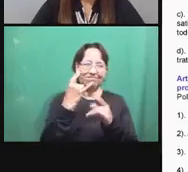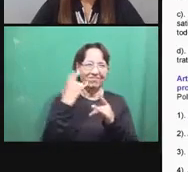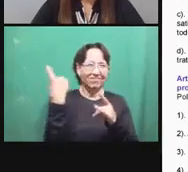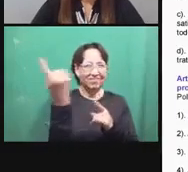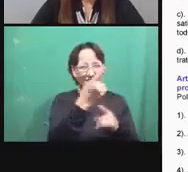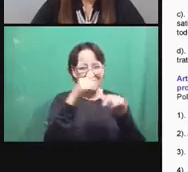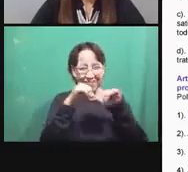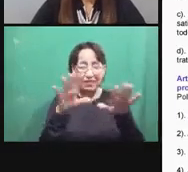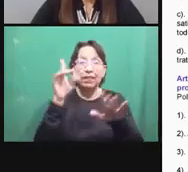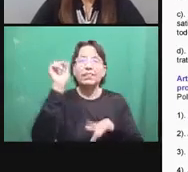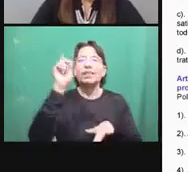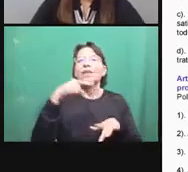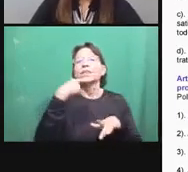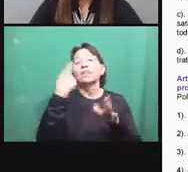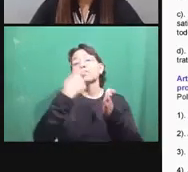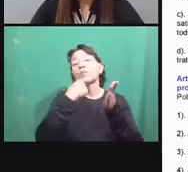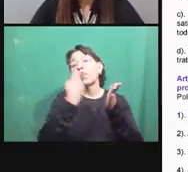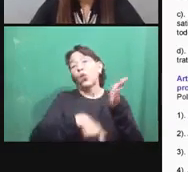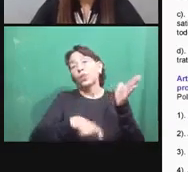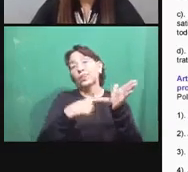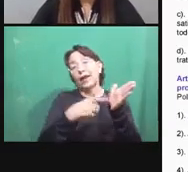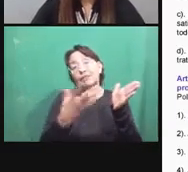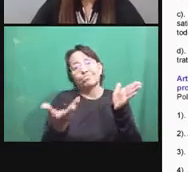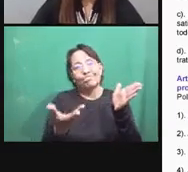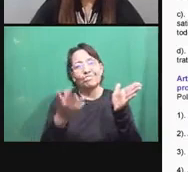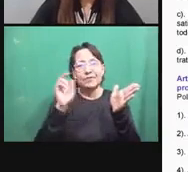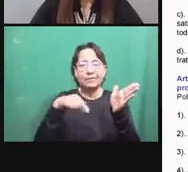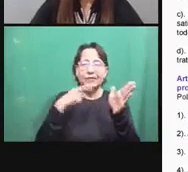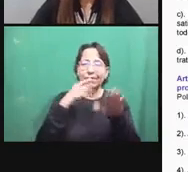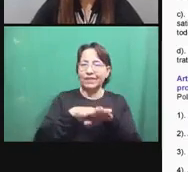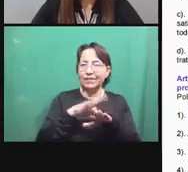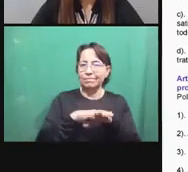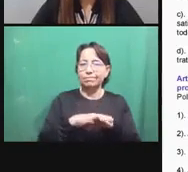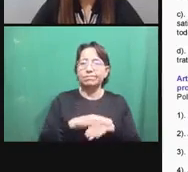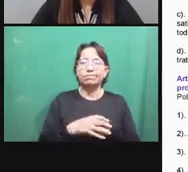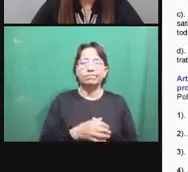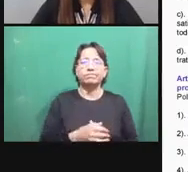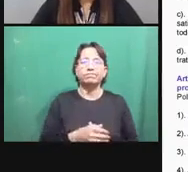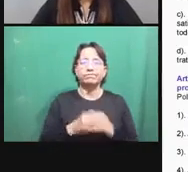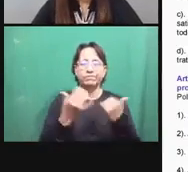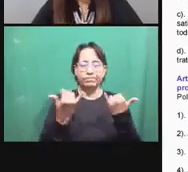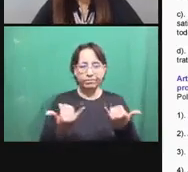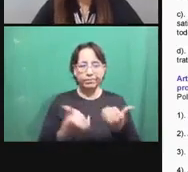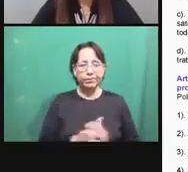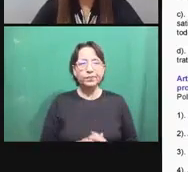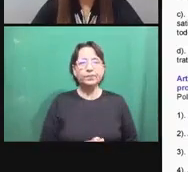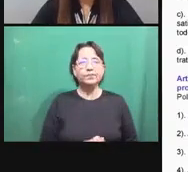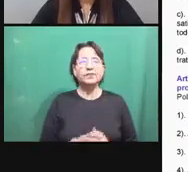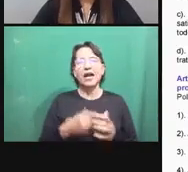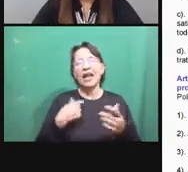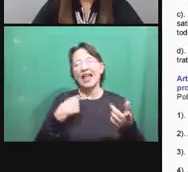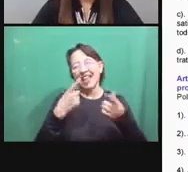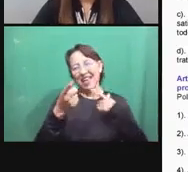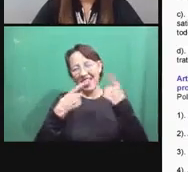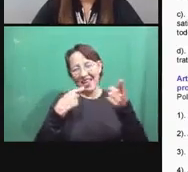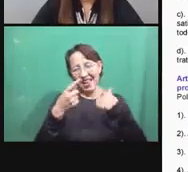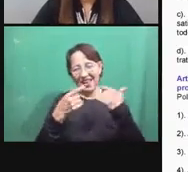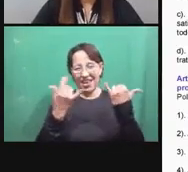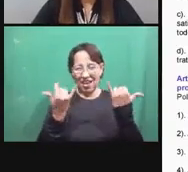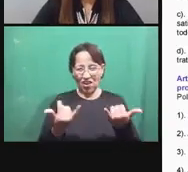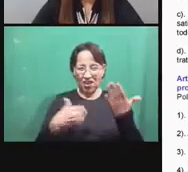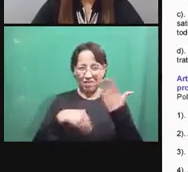las multas. En este momento, pues ya entrando en nuestra conversación, es